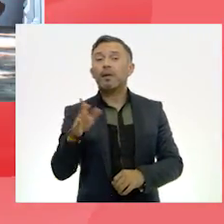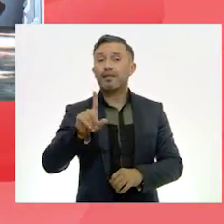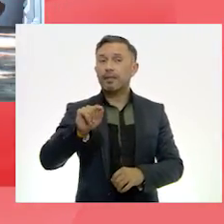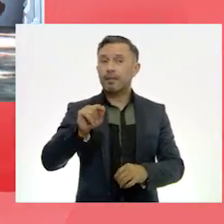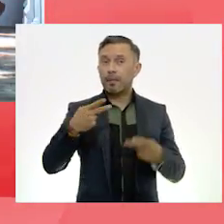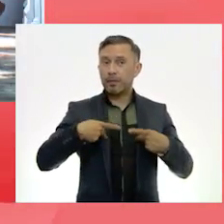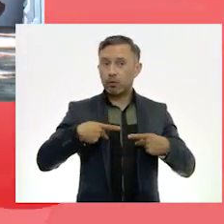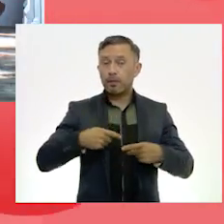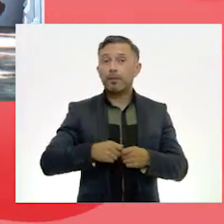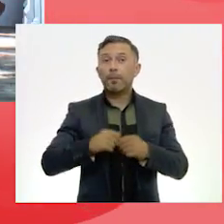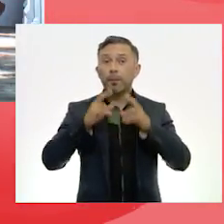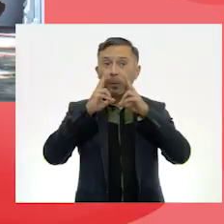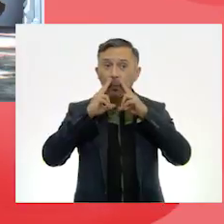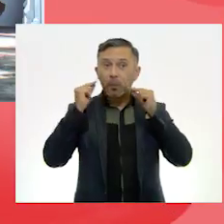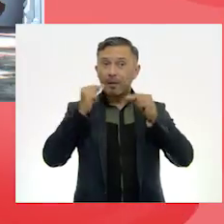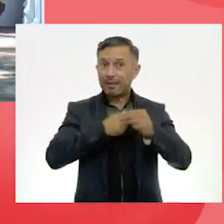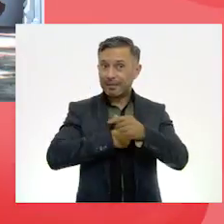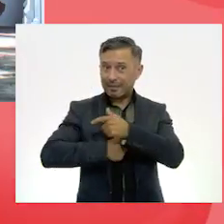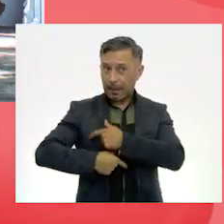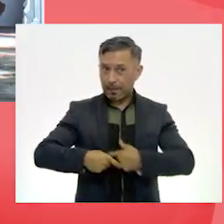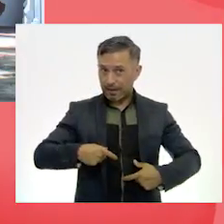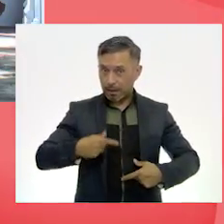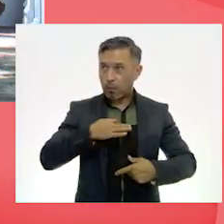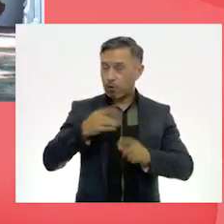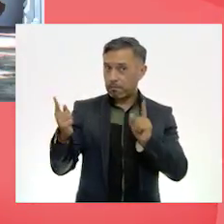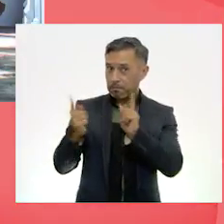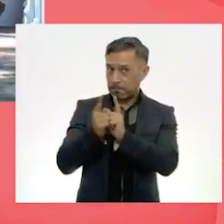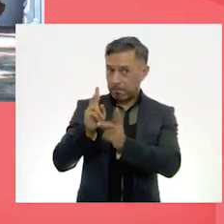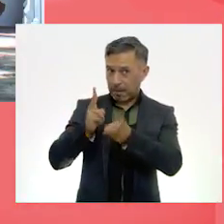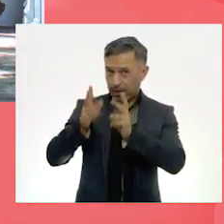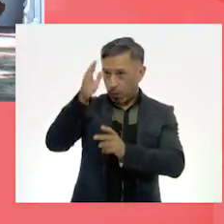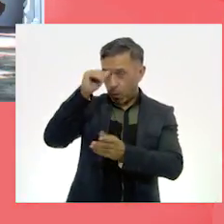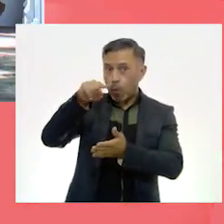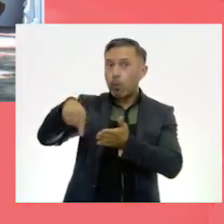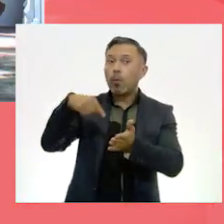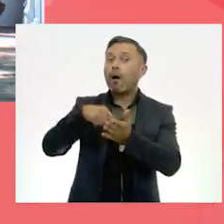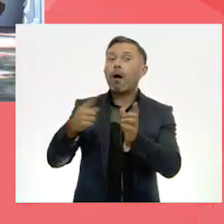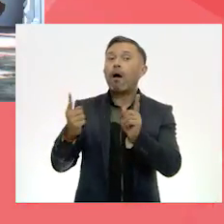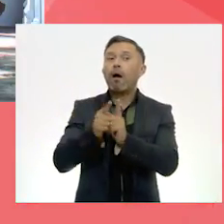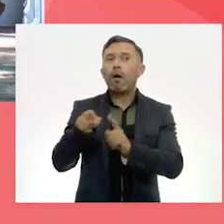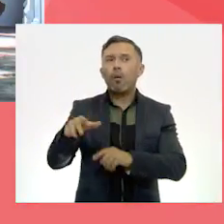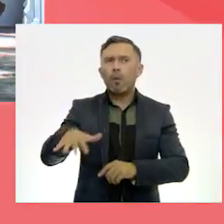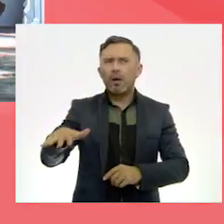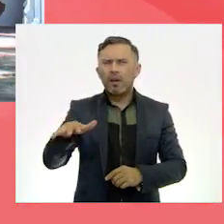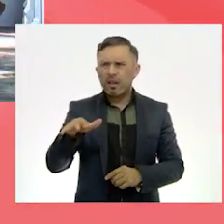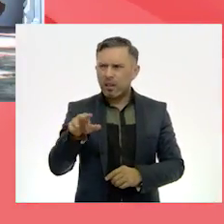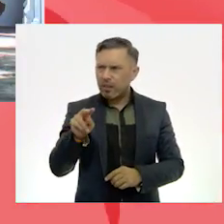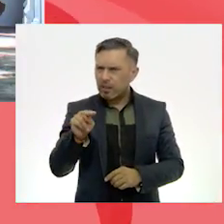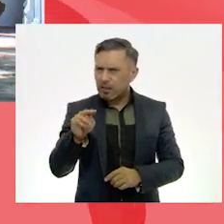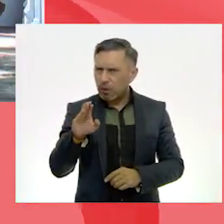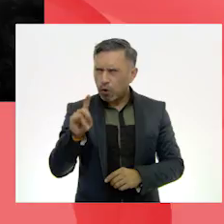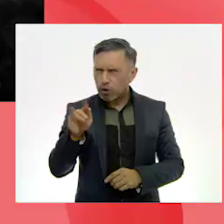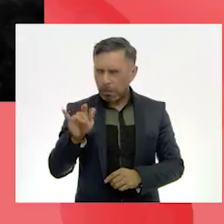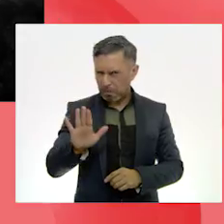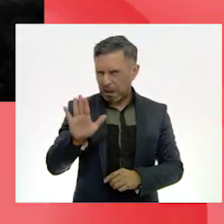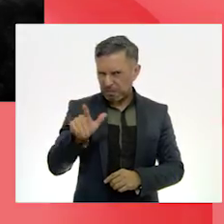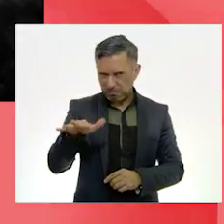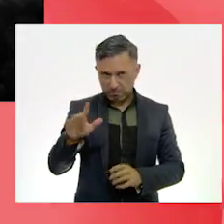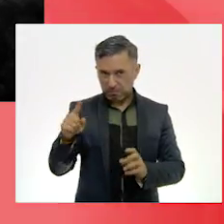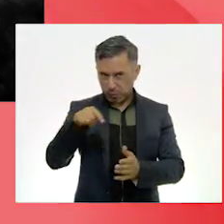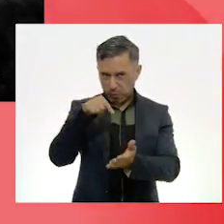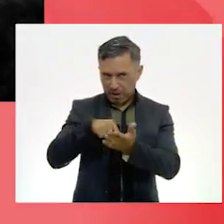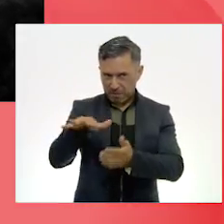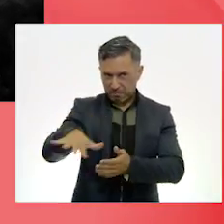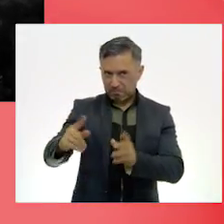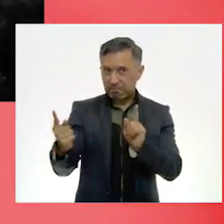Emiliano Zapata queda de verse con él en un lugar que le llaman, me parece que se llama El Unicornio, donde se quedan de ver, y ahí